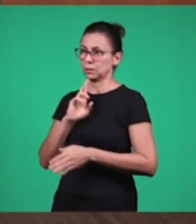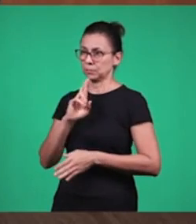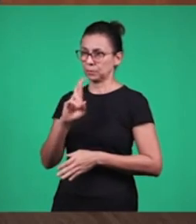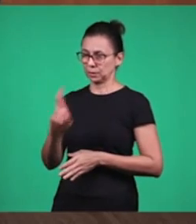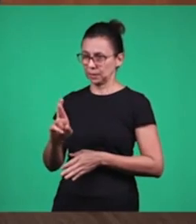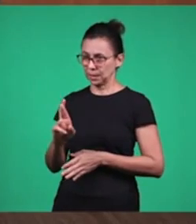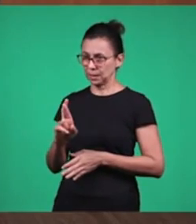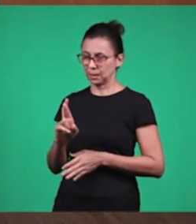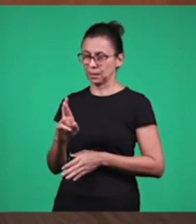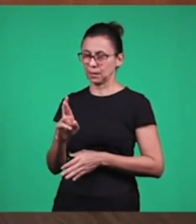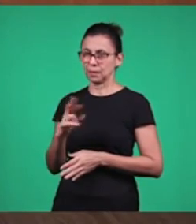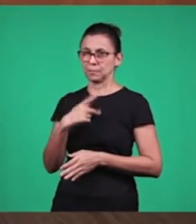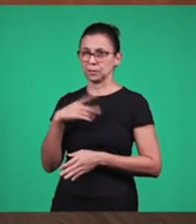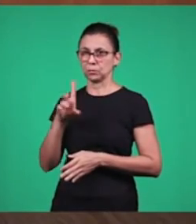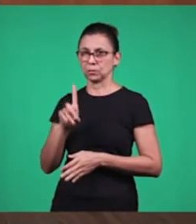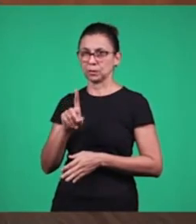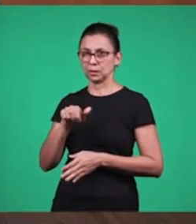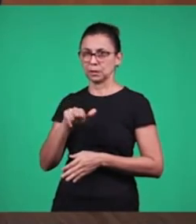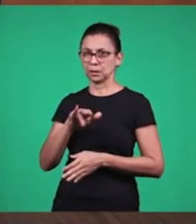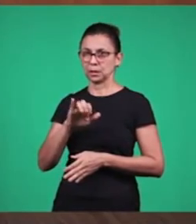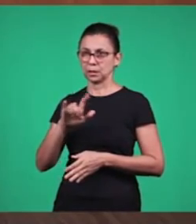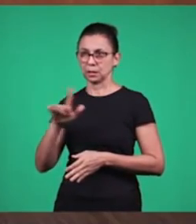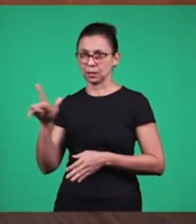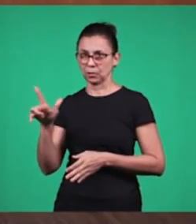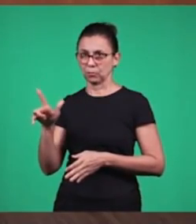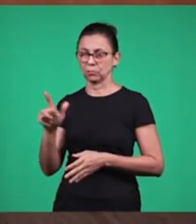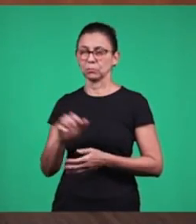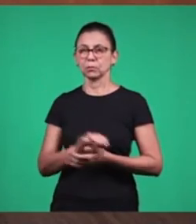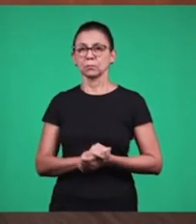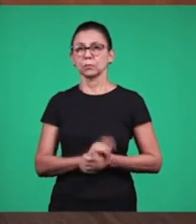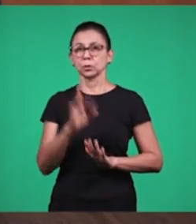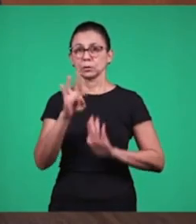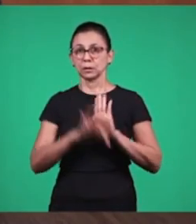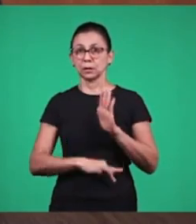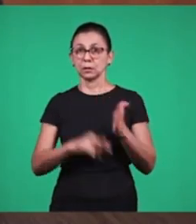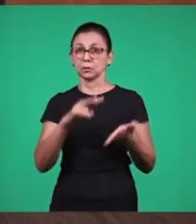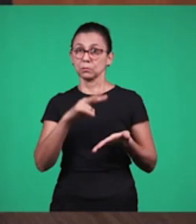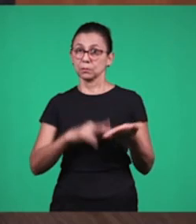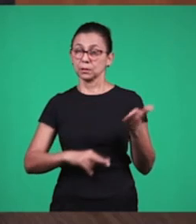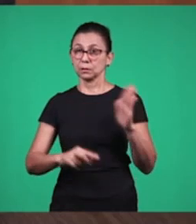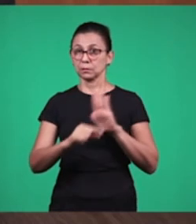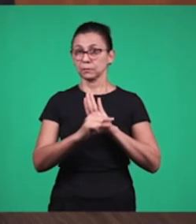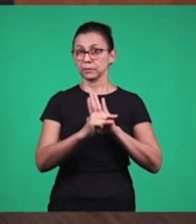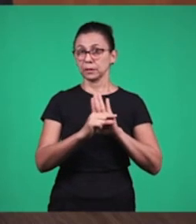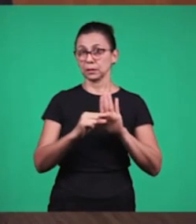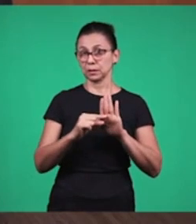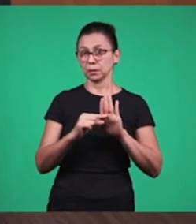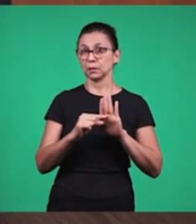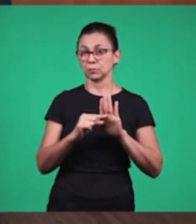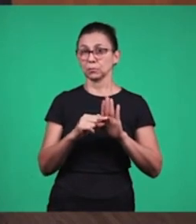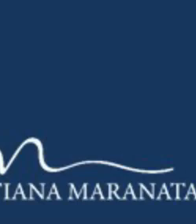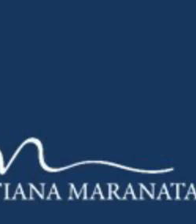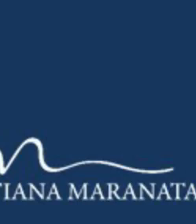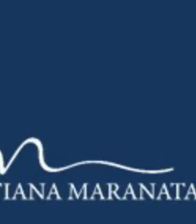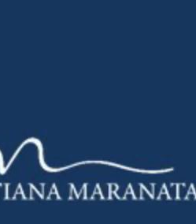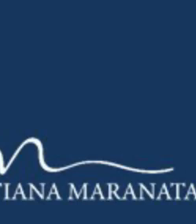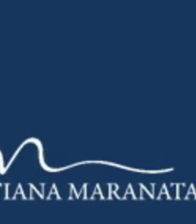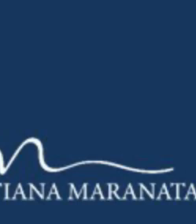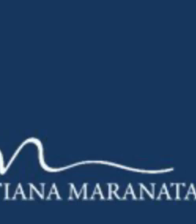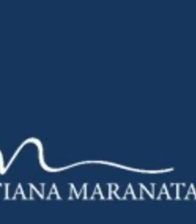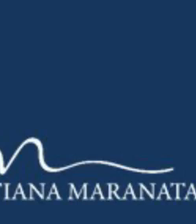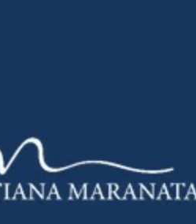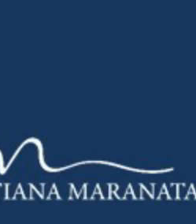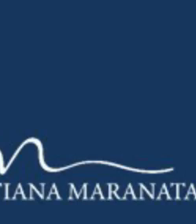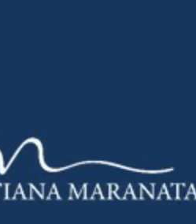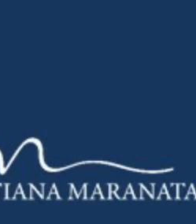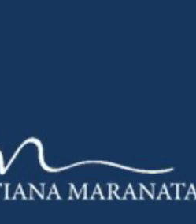el texto de la palabra del Señor, que está en el versículo que el pastor citó. Os digo